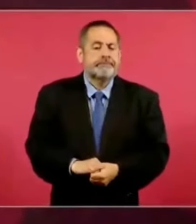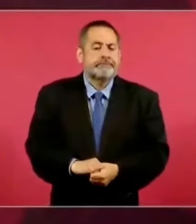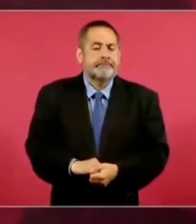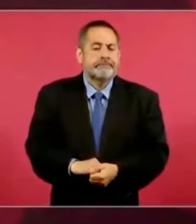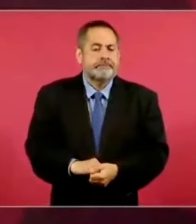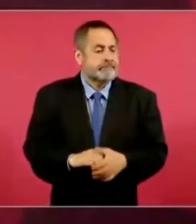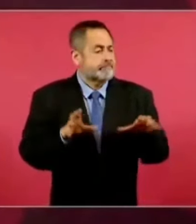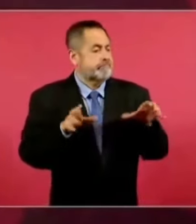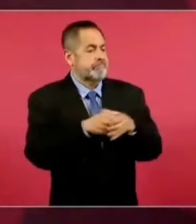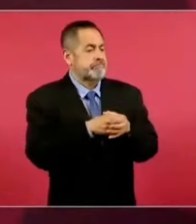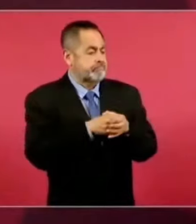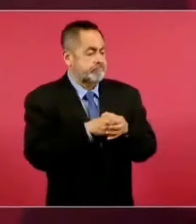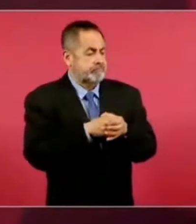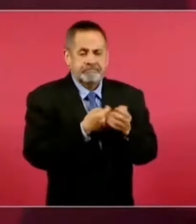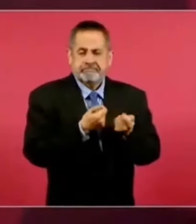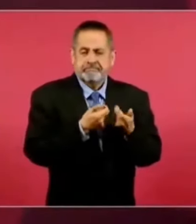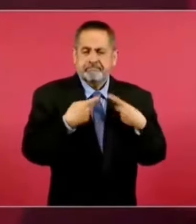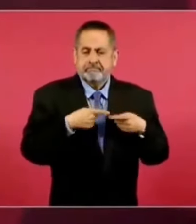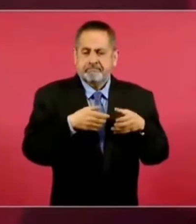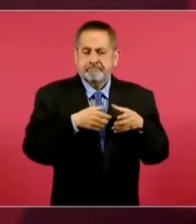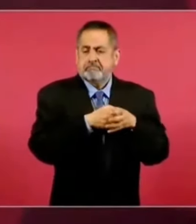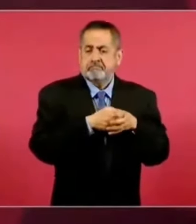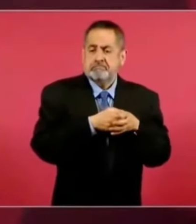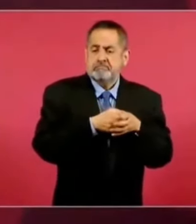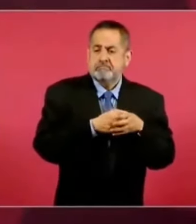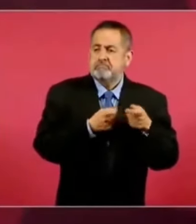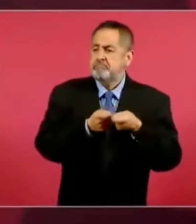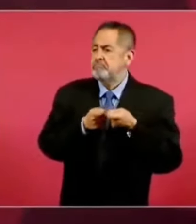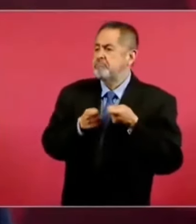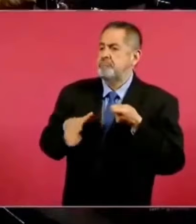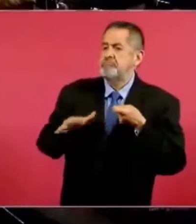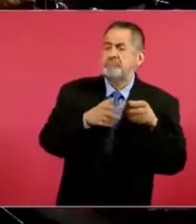en minorías. Por eso